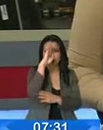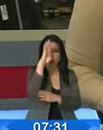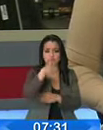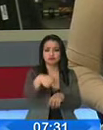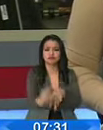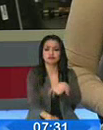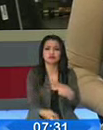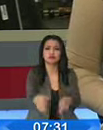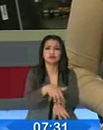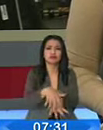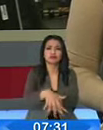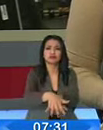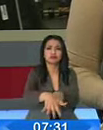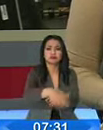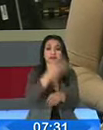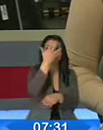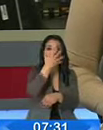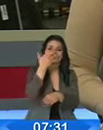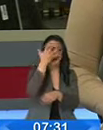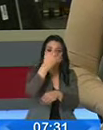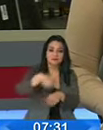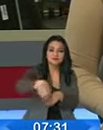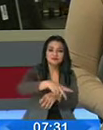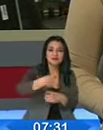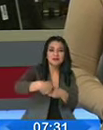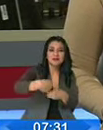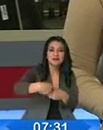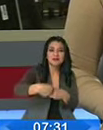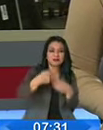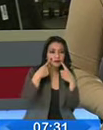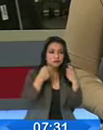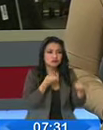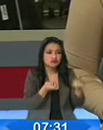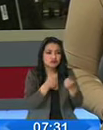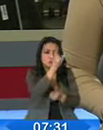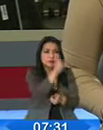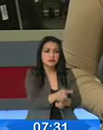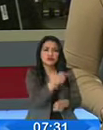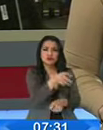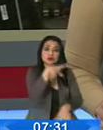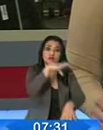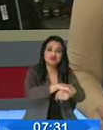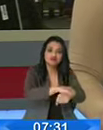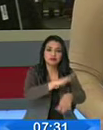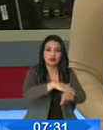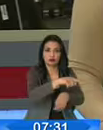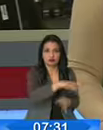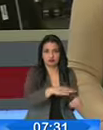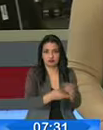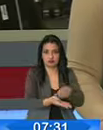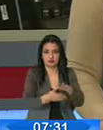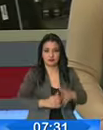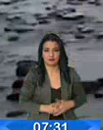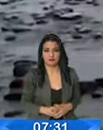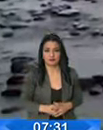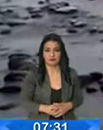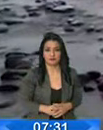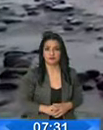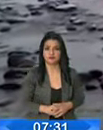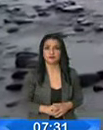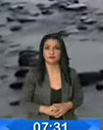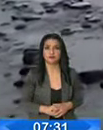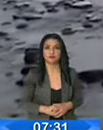en Esmeraldas mientras participaban de un operativo de captura de un ciudadano acusado de asesinato. Ellos